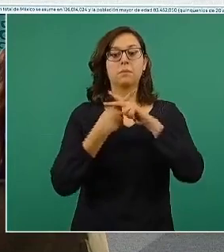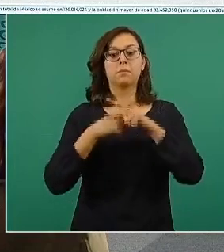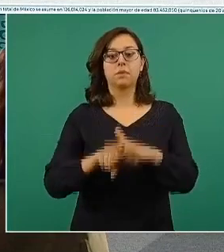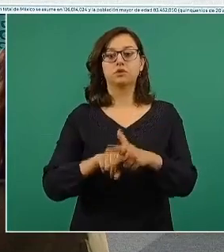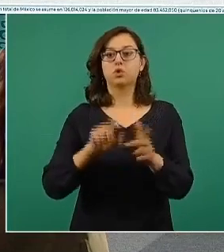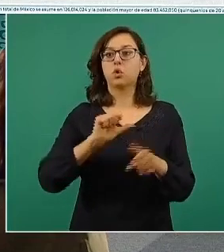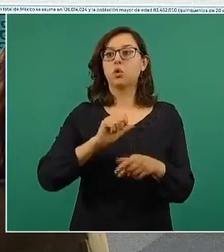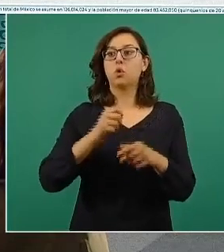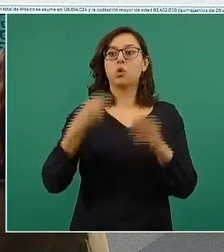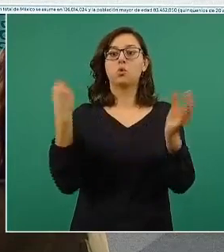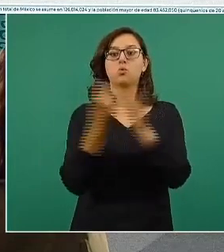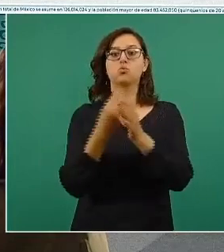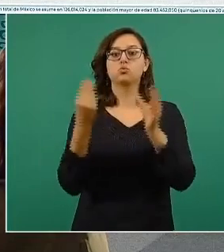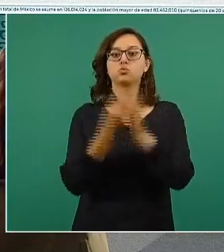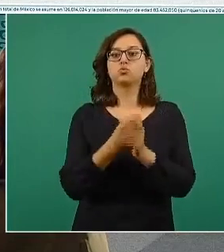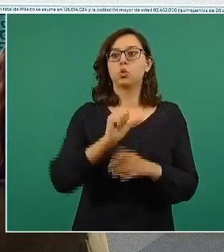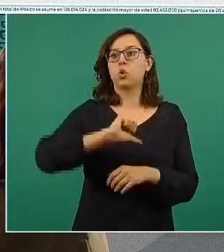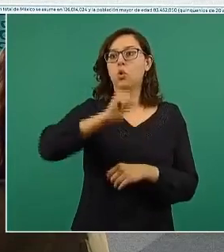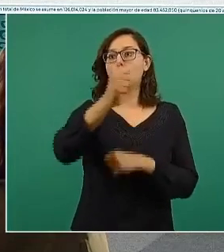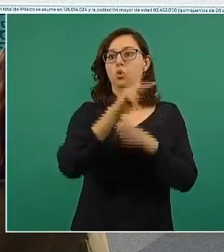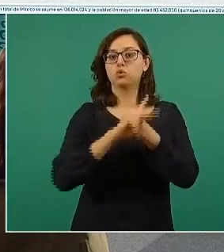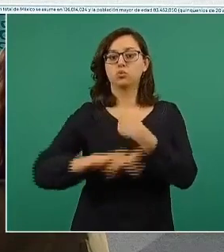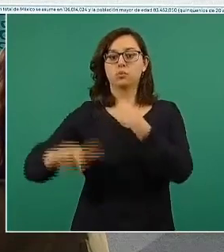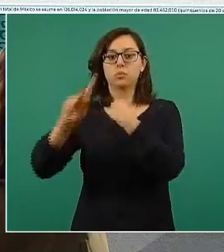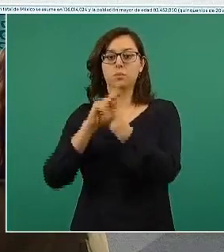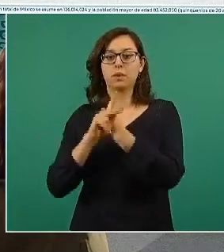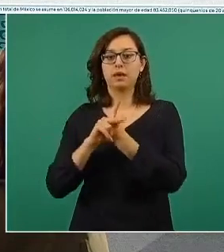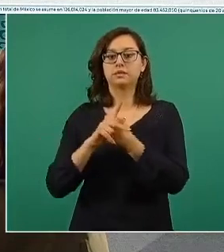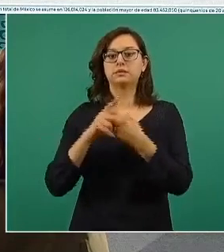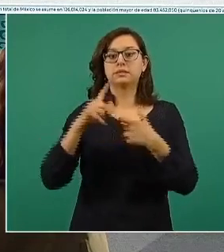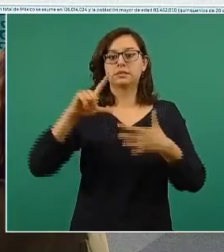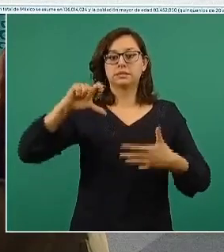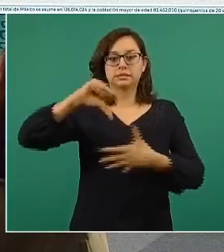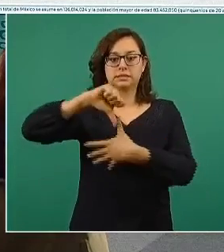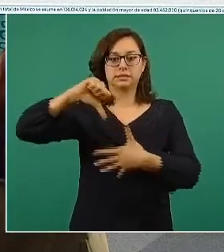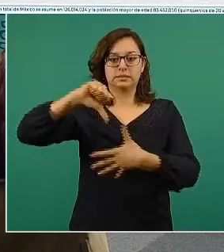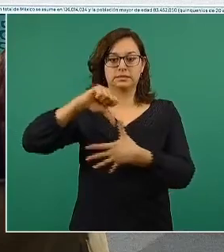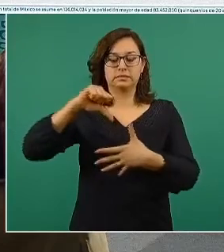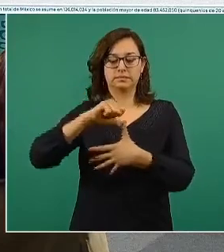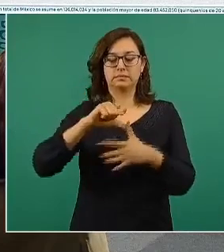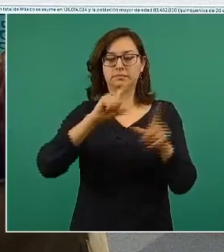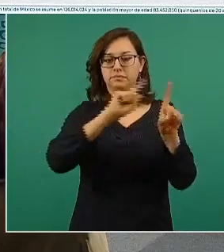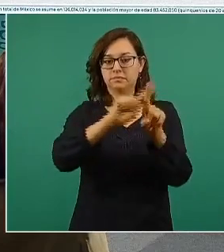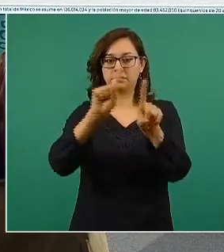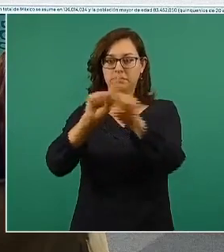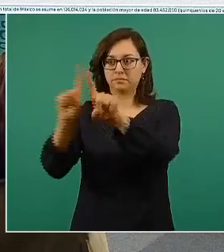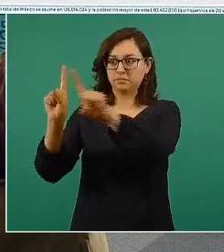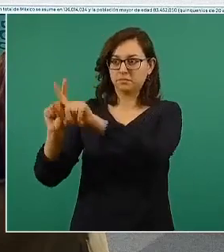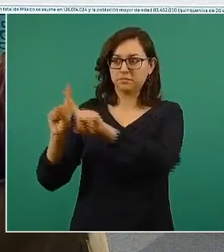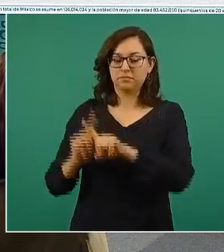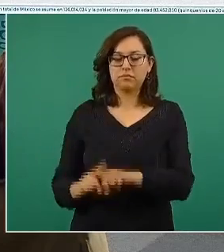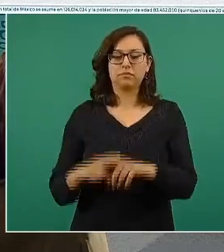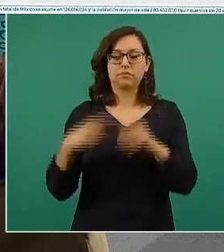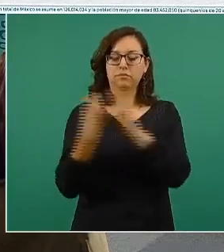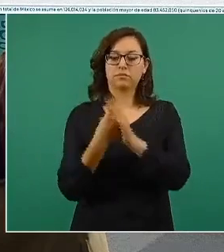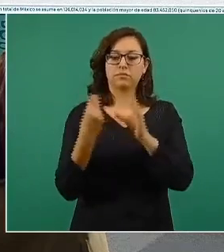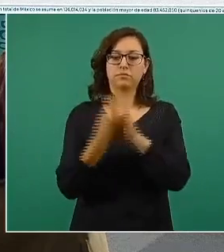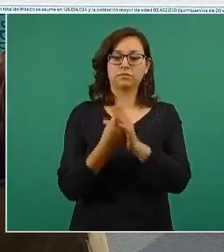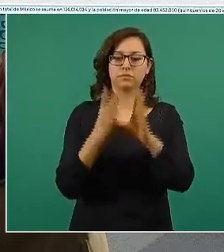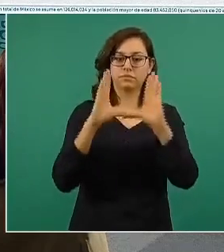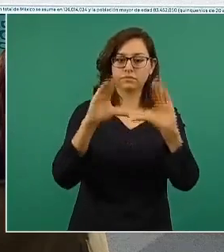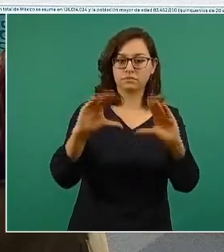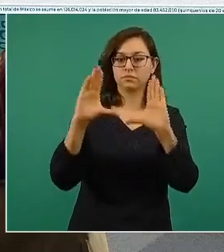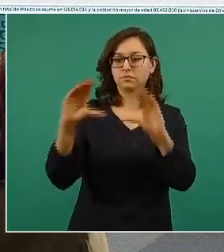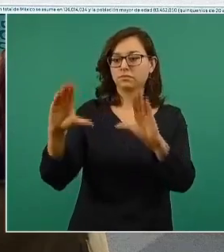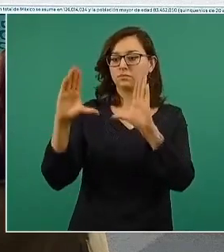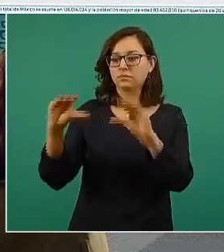8 países en Centroamérica: Costa Rica, Cuba, República Dominicana, El Salvador, Nicaragua, Belice, Honduras y Guatemala,